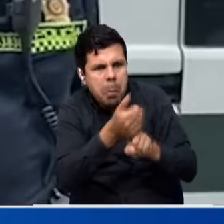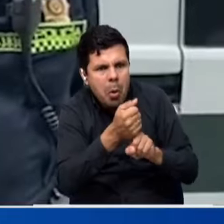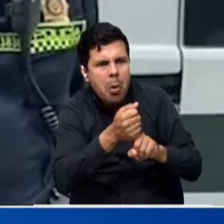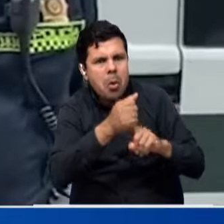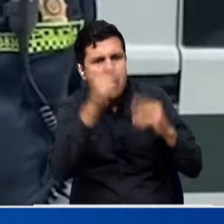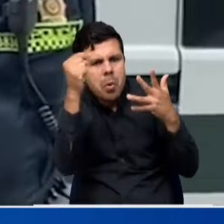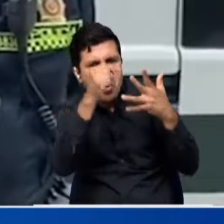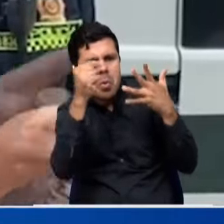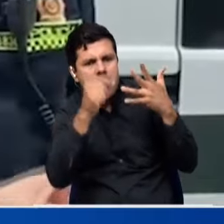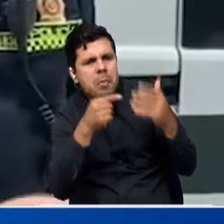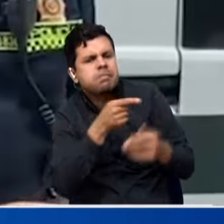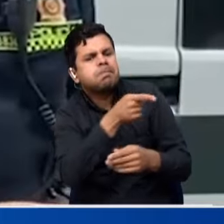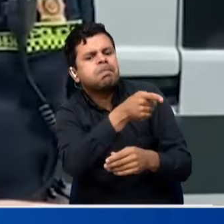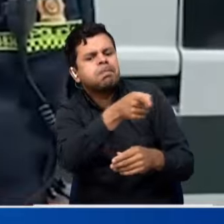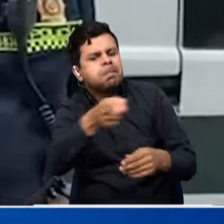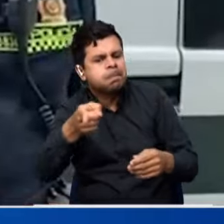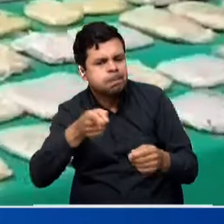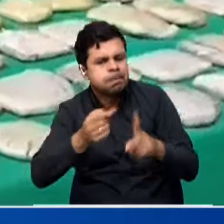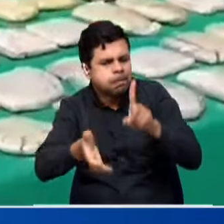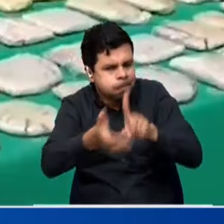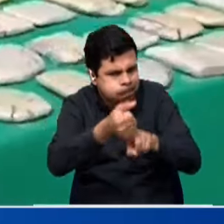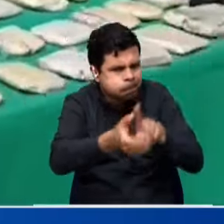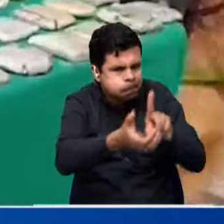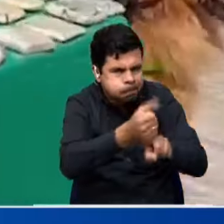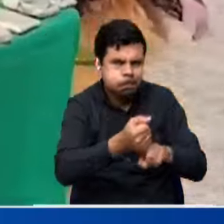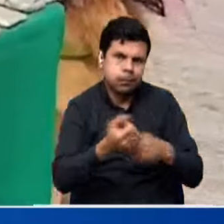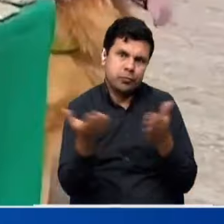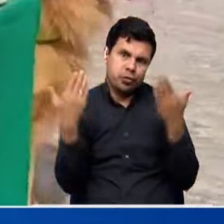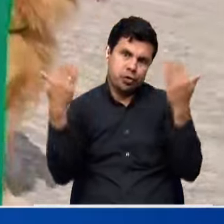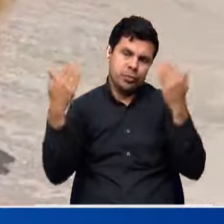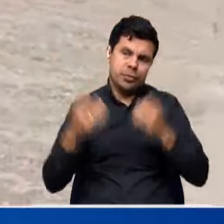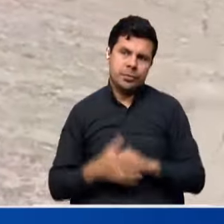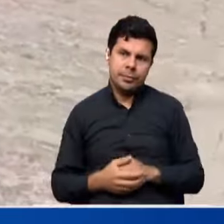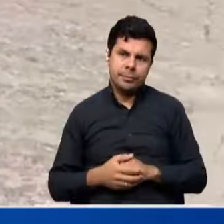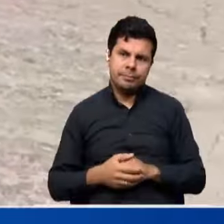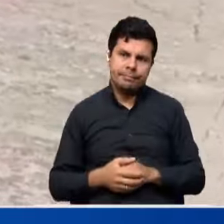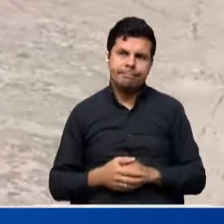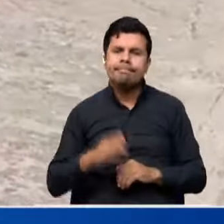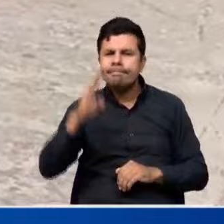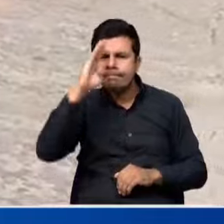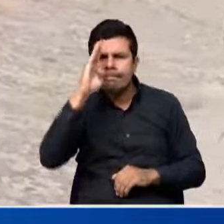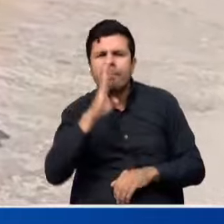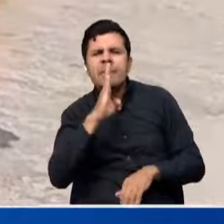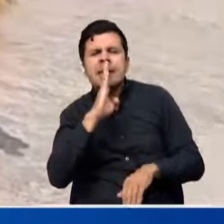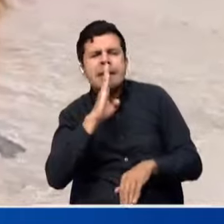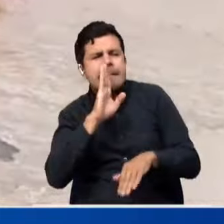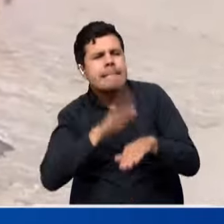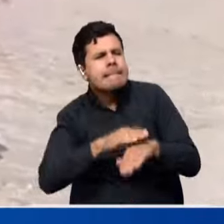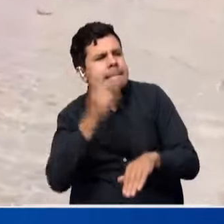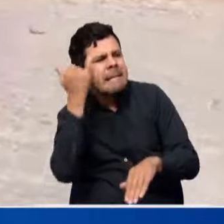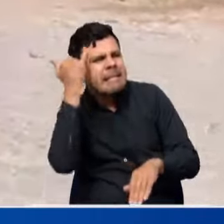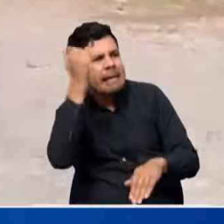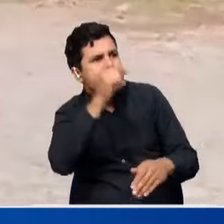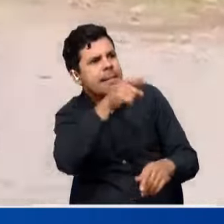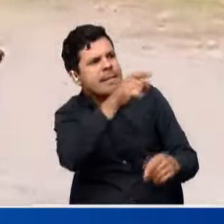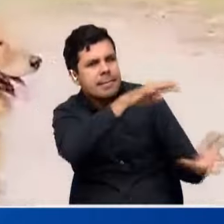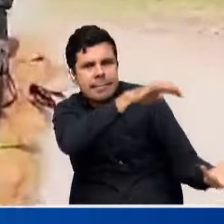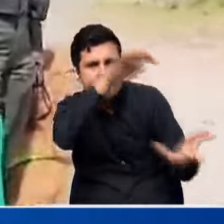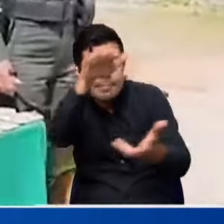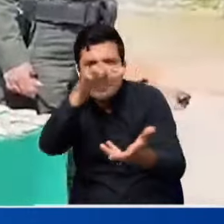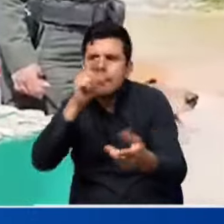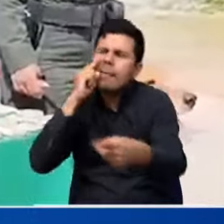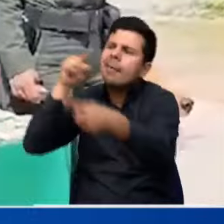puestos de control, realizar las incautaciones. Las autoridades continúan investigando para determinar el origen y destino de la